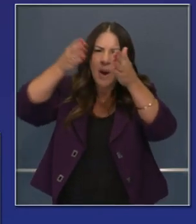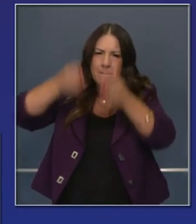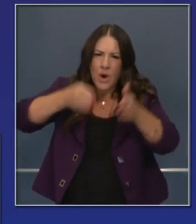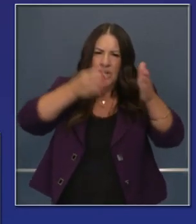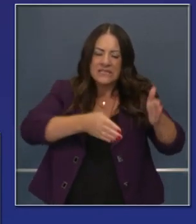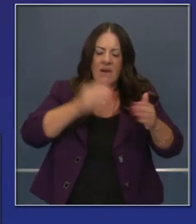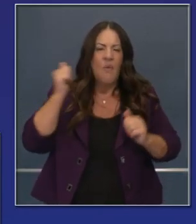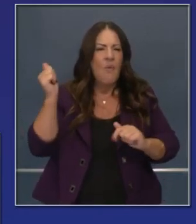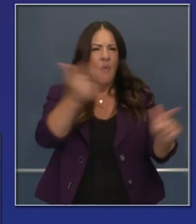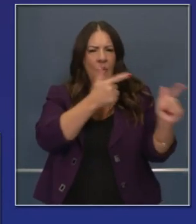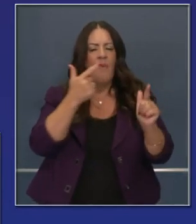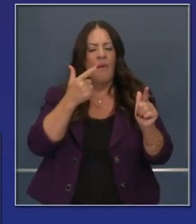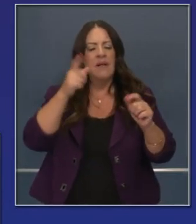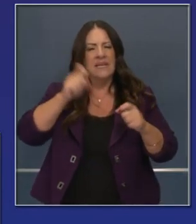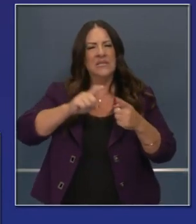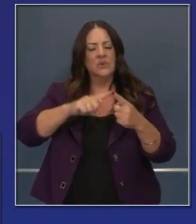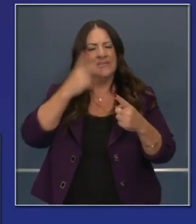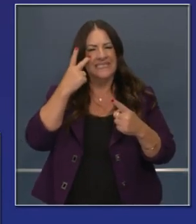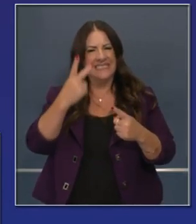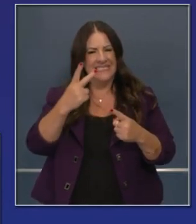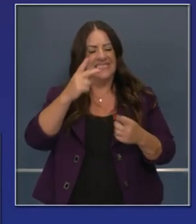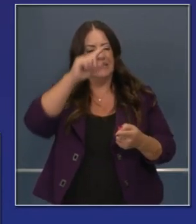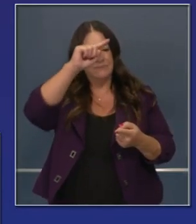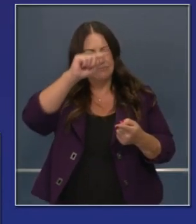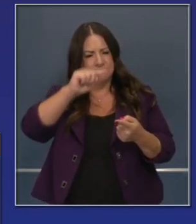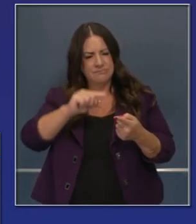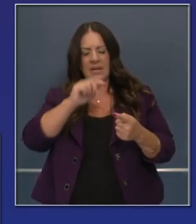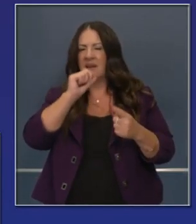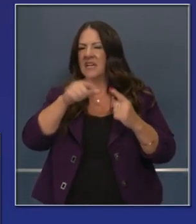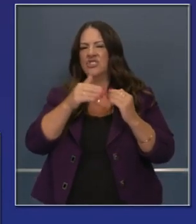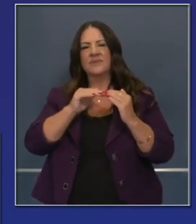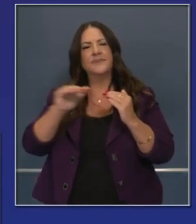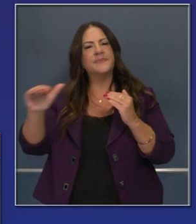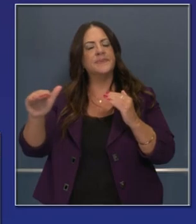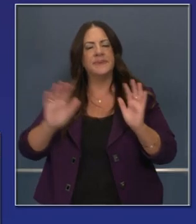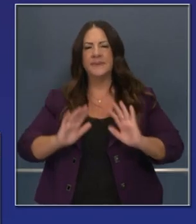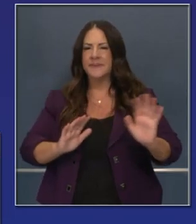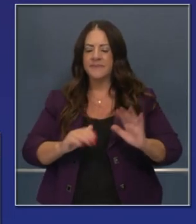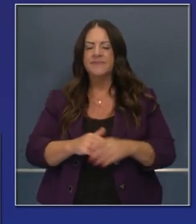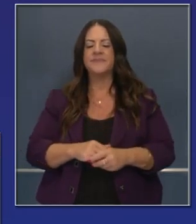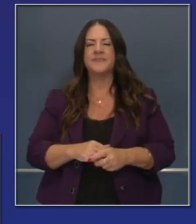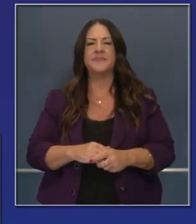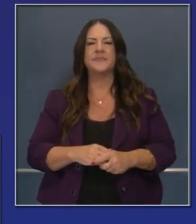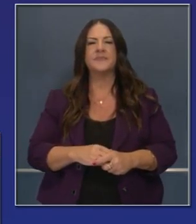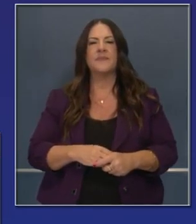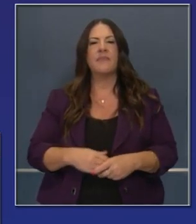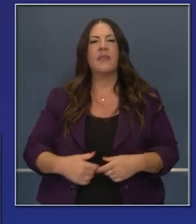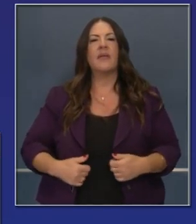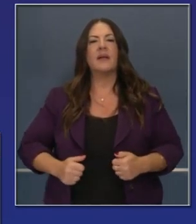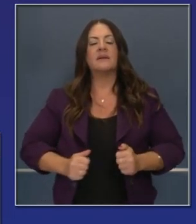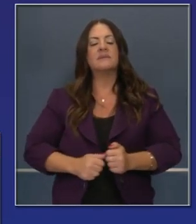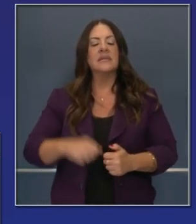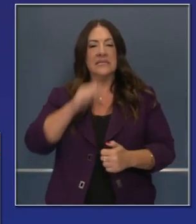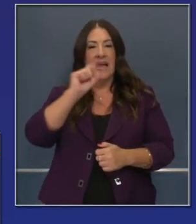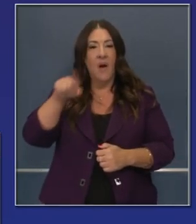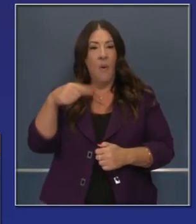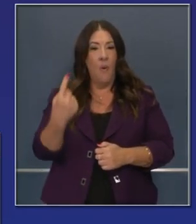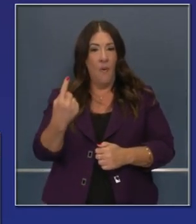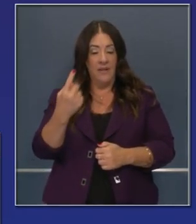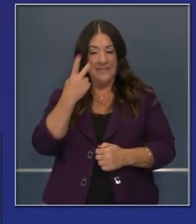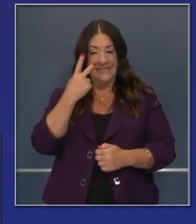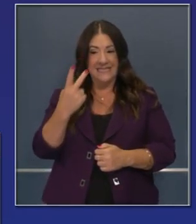para seguir viendo una disminución, no solo un aplanamiento de los índices de transmisión. Hablando de